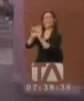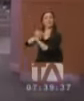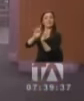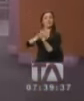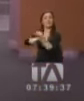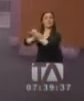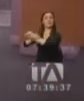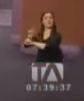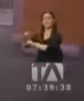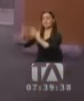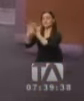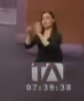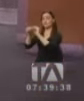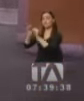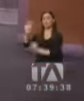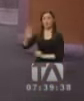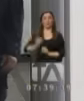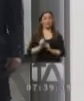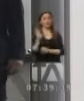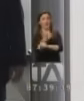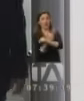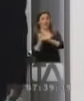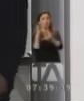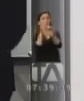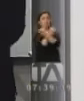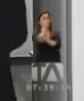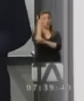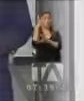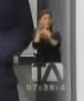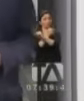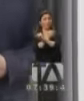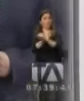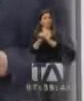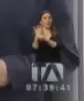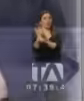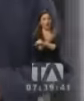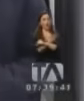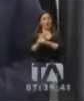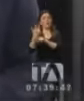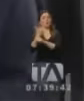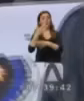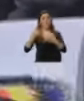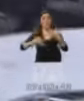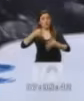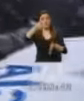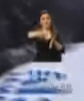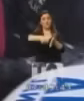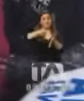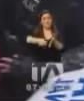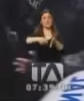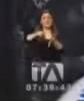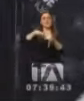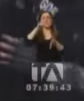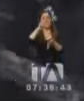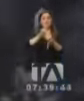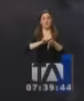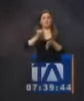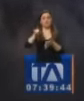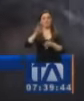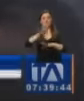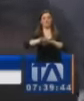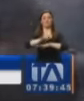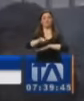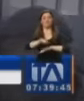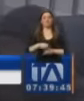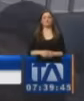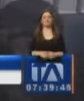12:00 p.m. Luego de 3 horas de audiencia, la jueza Fátima Yundo encontró elementos para juzgar al exgerente de Petroecuador.